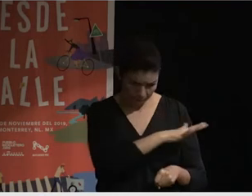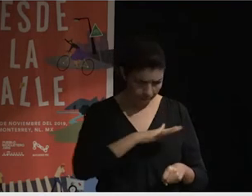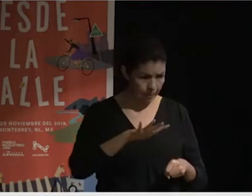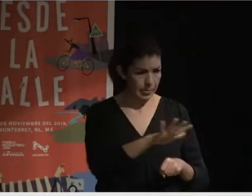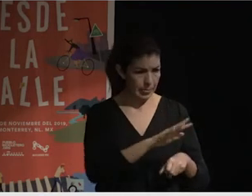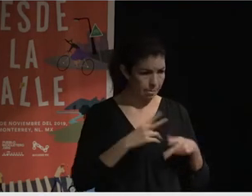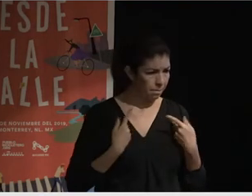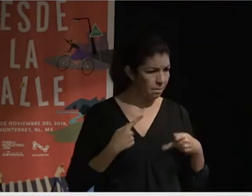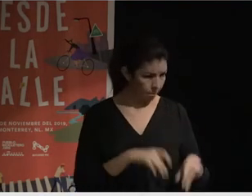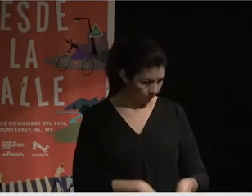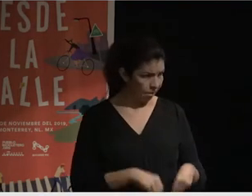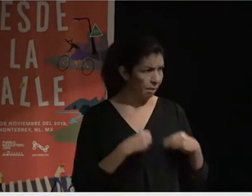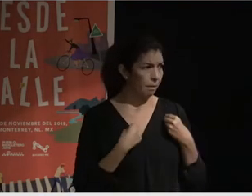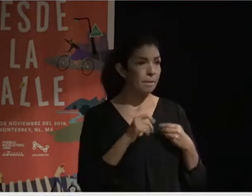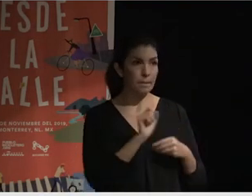manera.